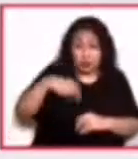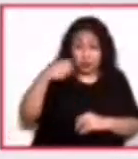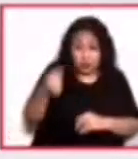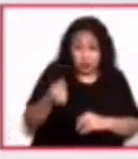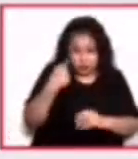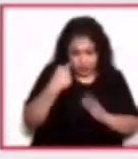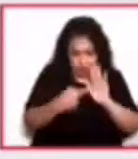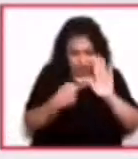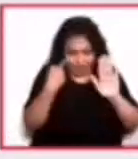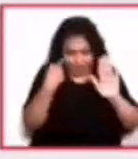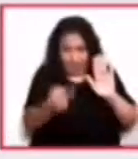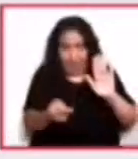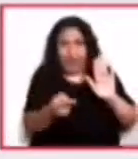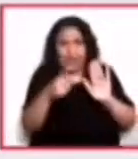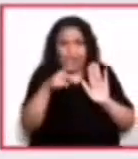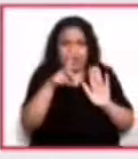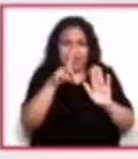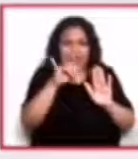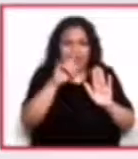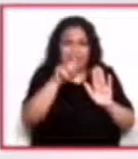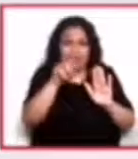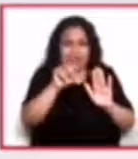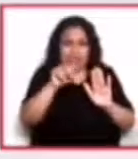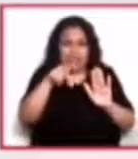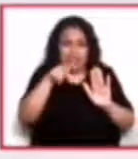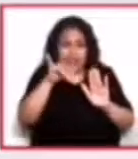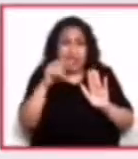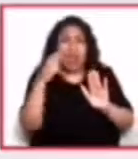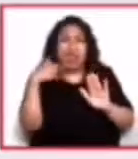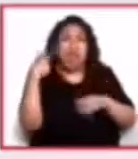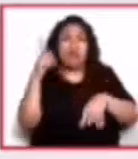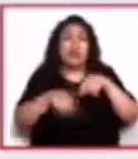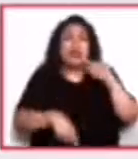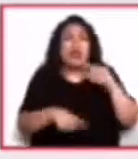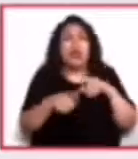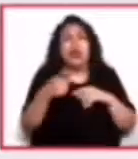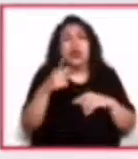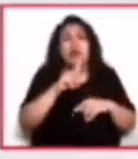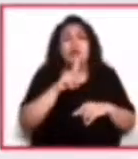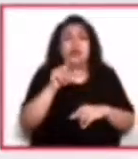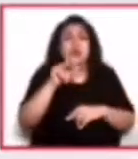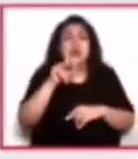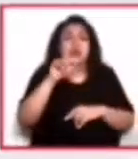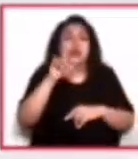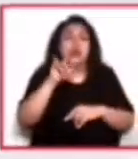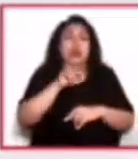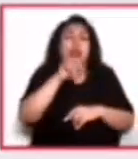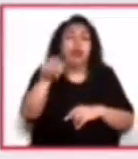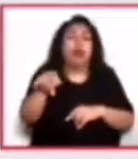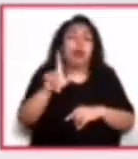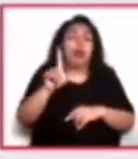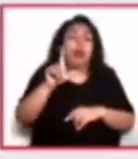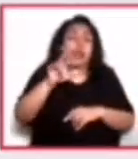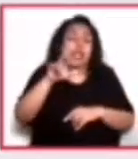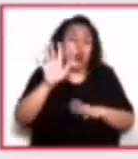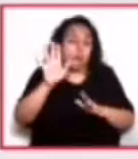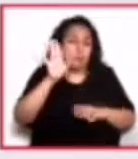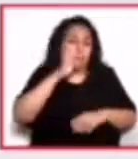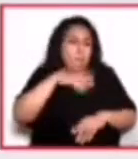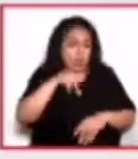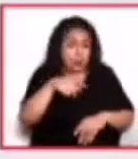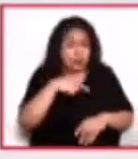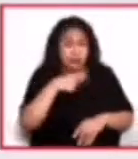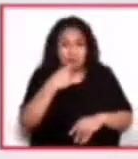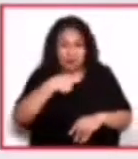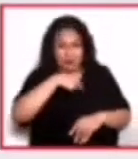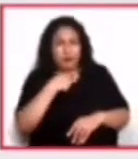busca visibilizar el Dizashisa y contrarrestar el estigma del mal llamado zapoteco del rincón. El zapoteco Shiza, que